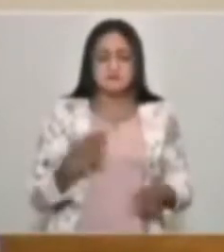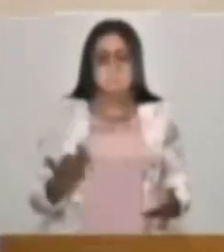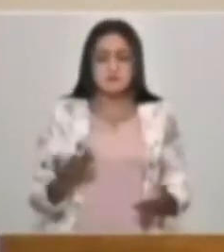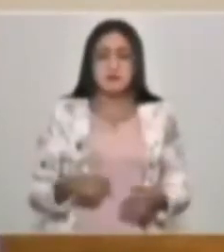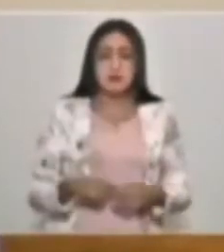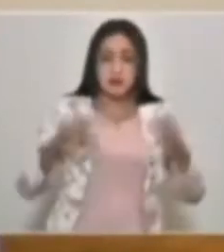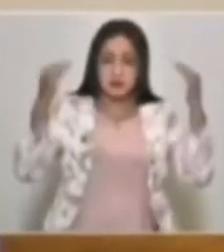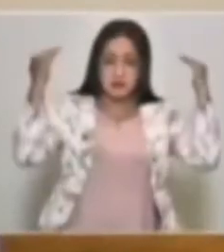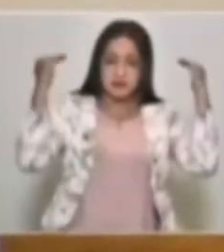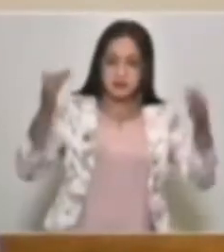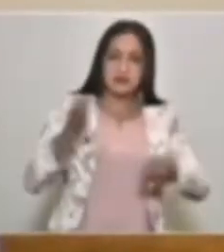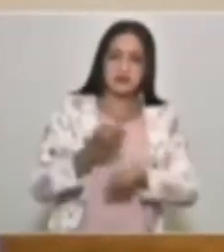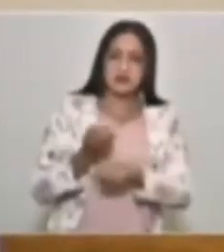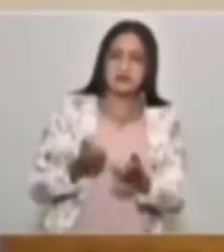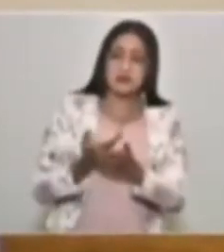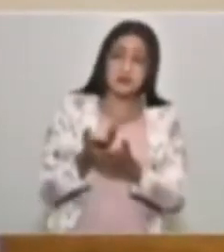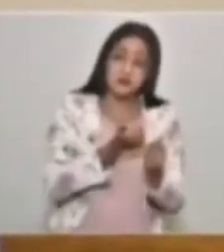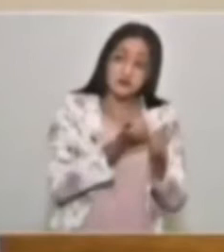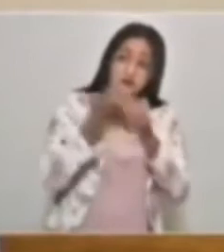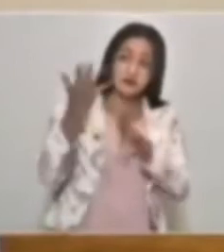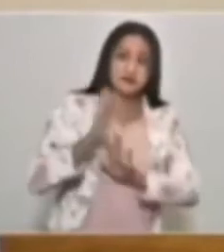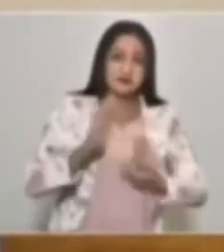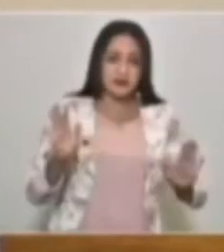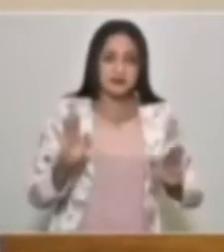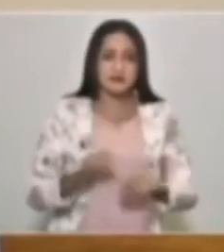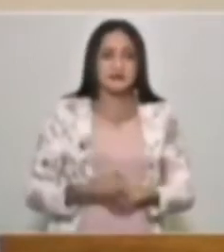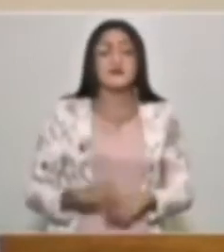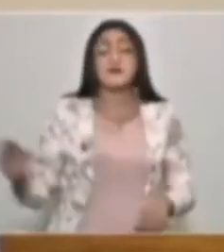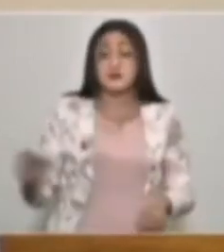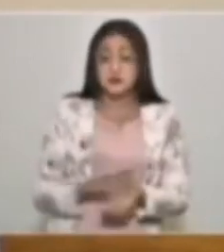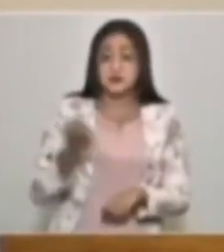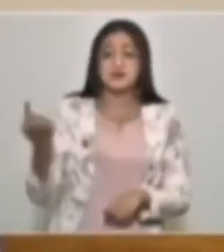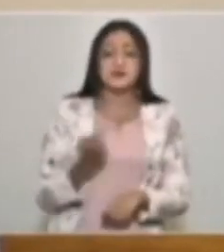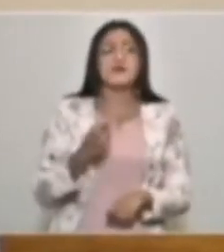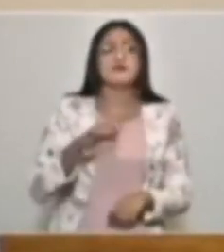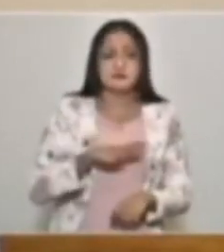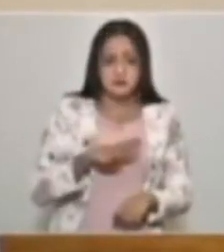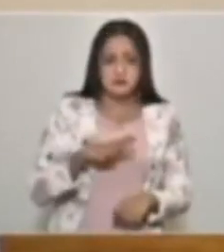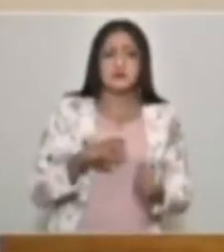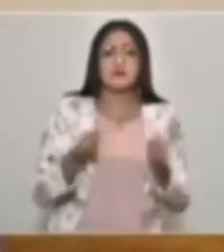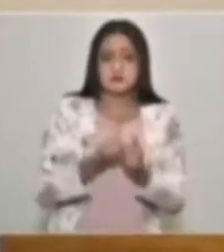de láminas que están saliendo ya. Porque si hay que actuar